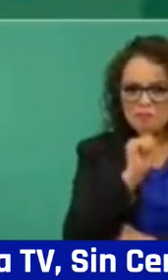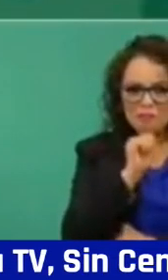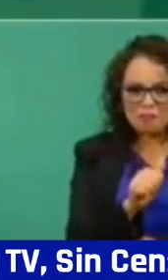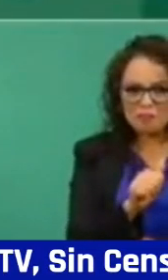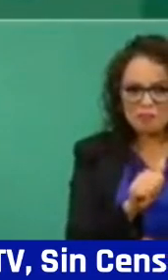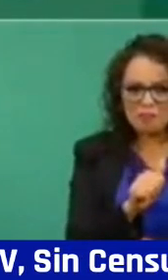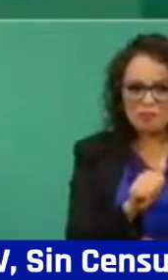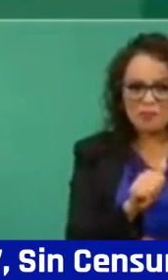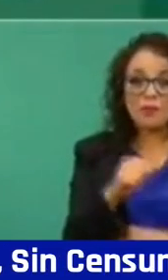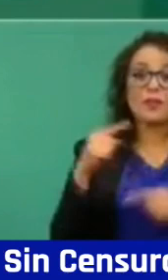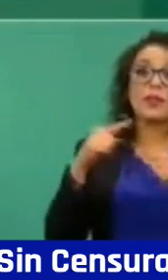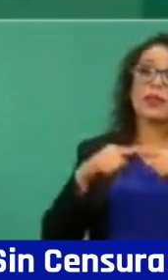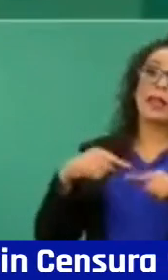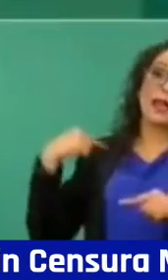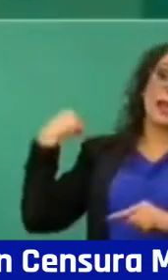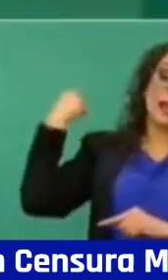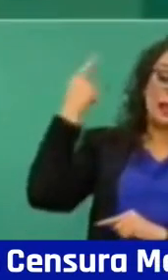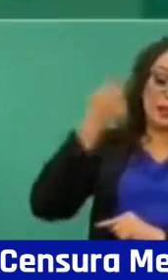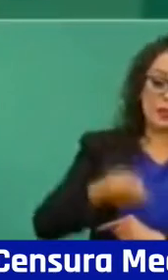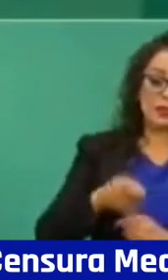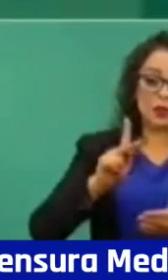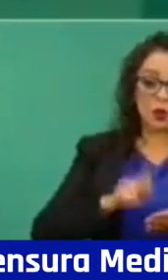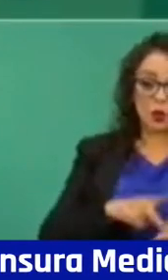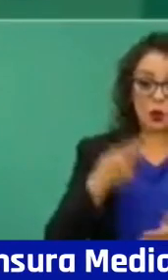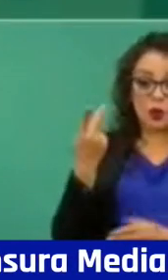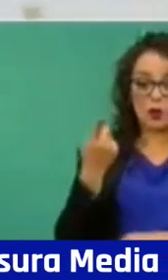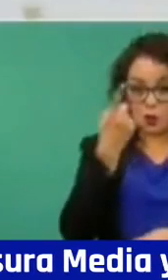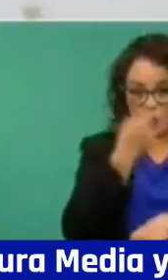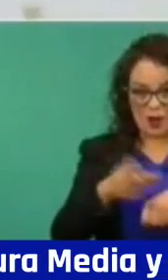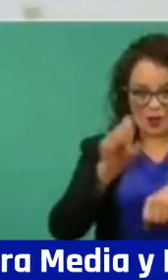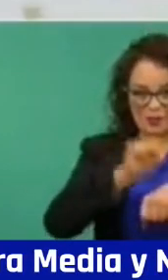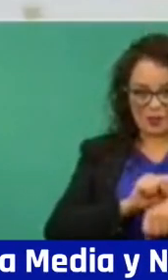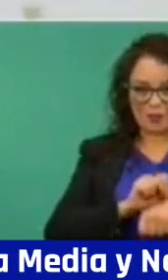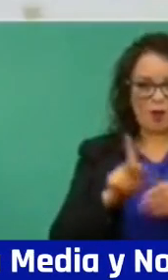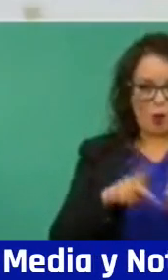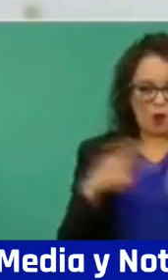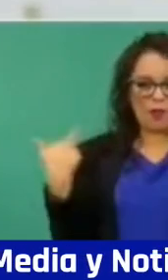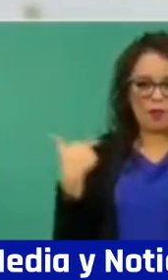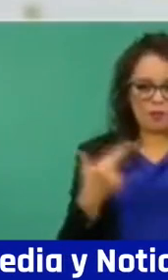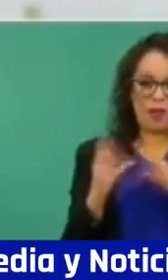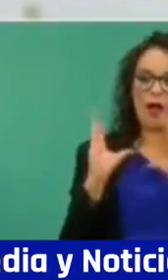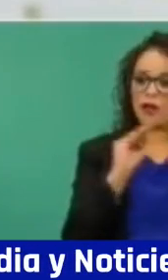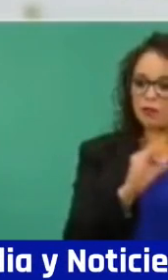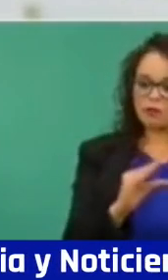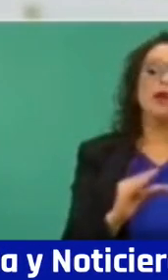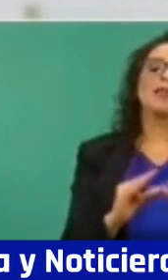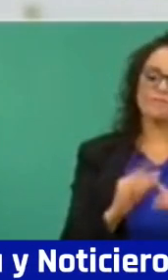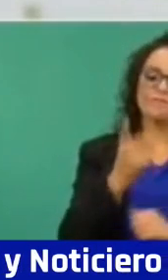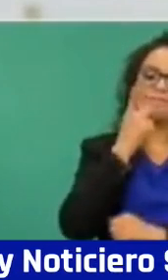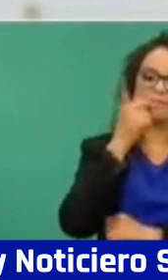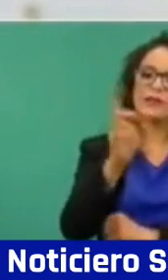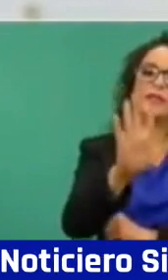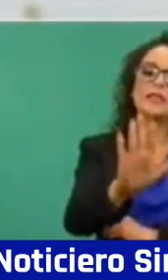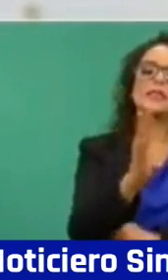en la siguiente clase la siguiente semana ofreció disculpa